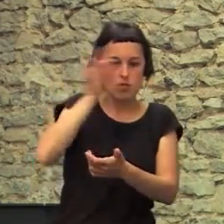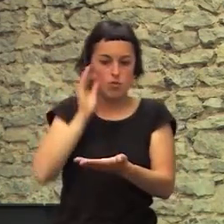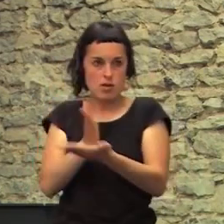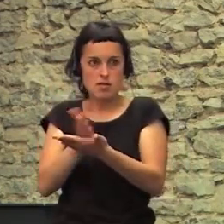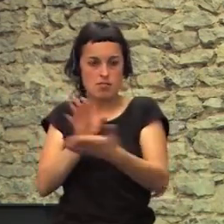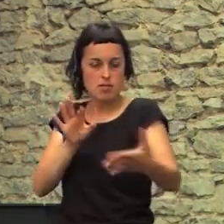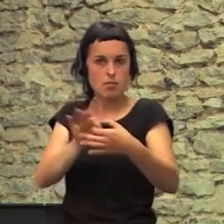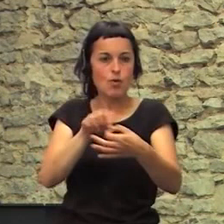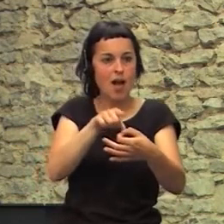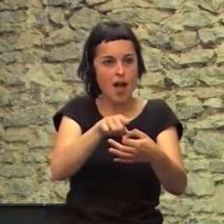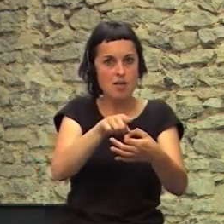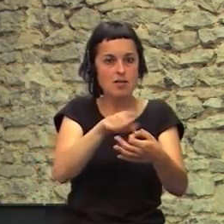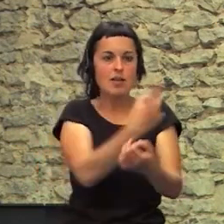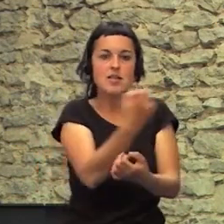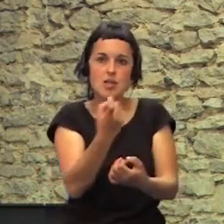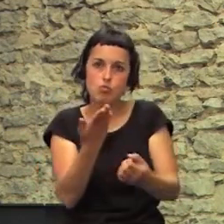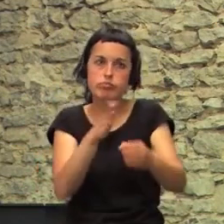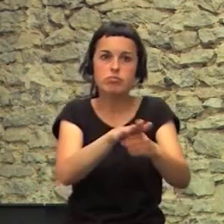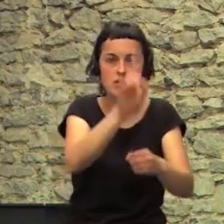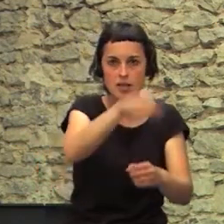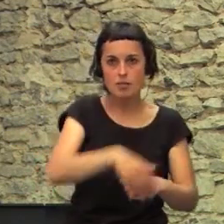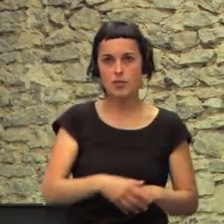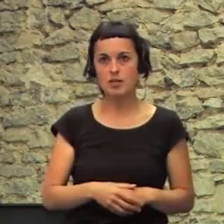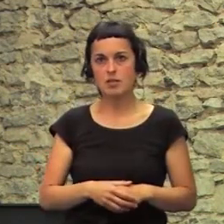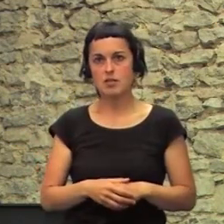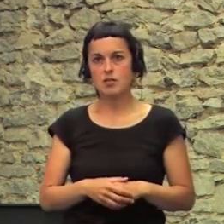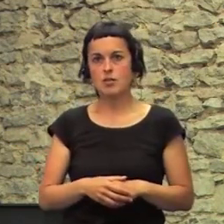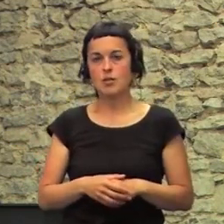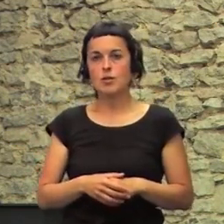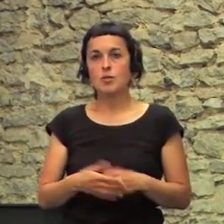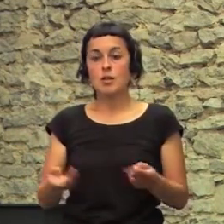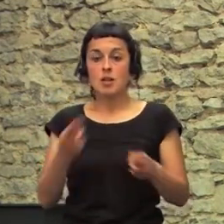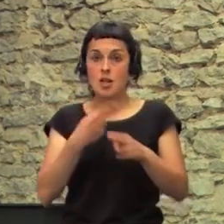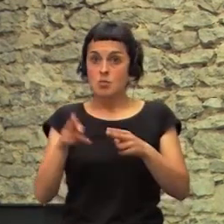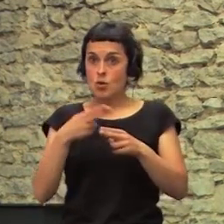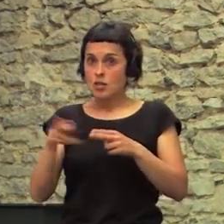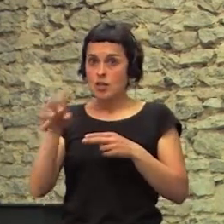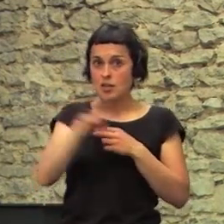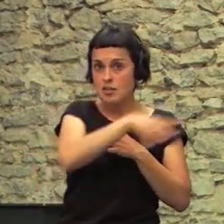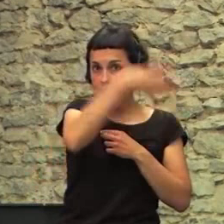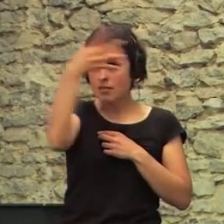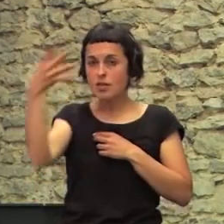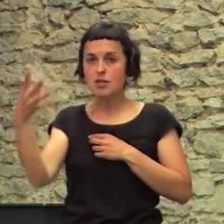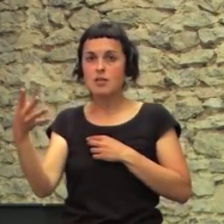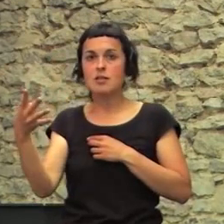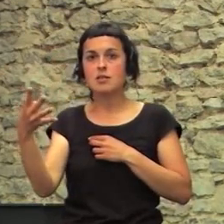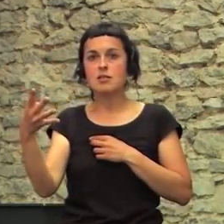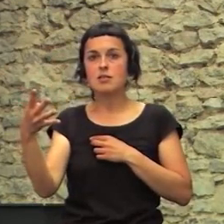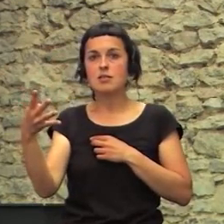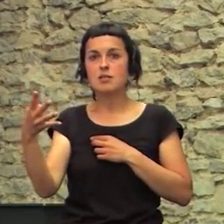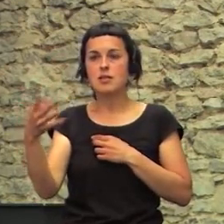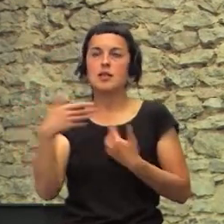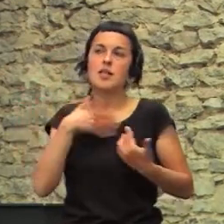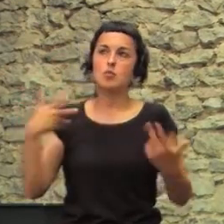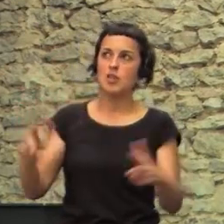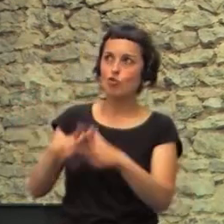ahí es donde tenemos que hacer la reflexión, porque en las políticas LGTBI, más allá de buscar ideales y transformar